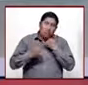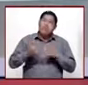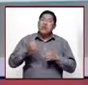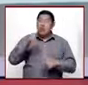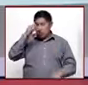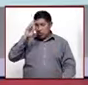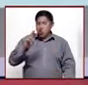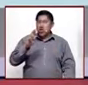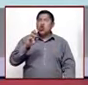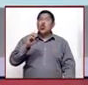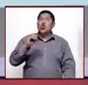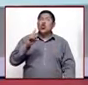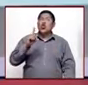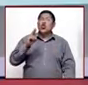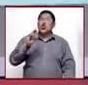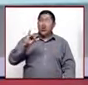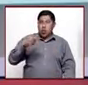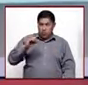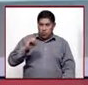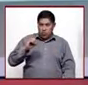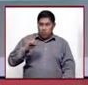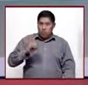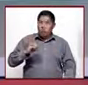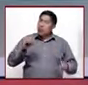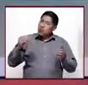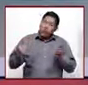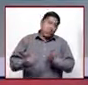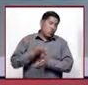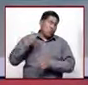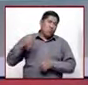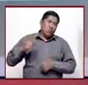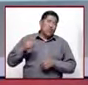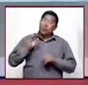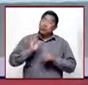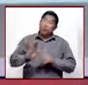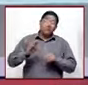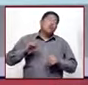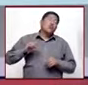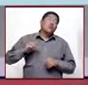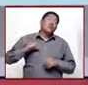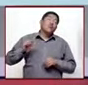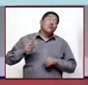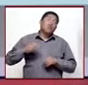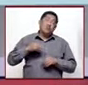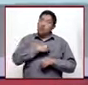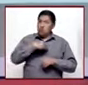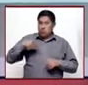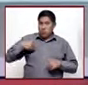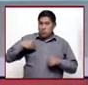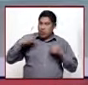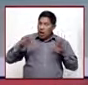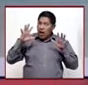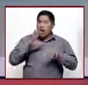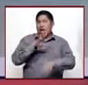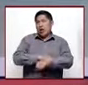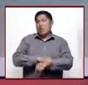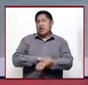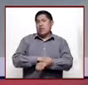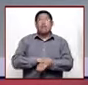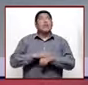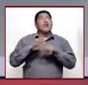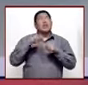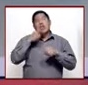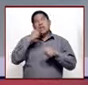Rodrigo Mamani Paredes, otro nuevo miembro de esta estructura criminal que también se encuentra aprehendido. Vale la